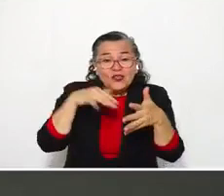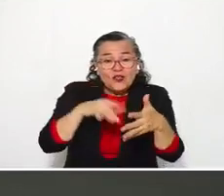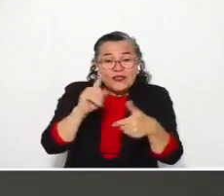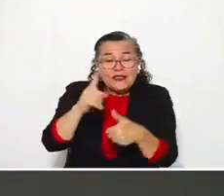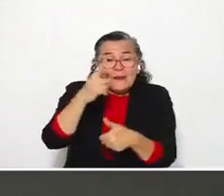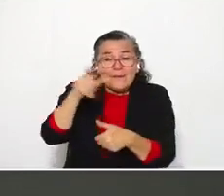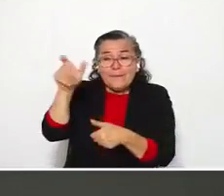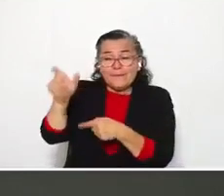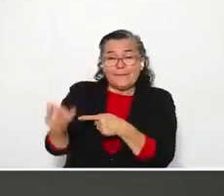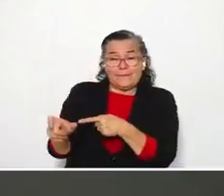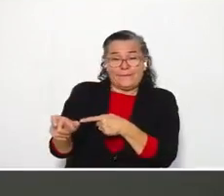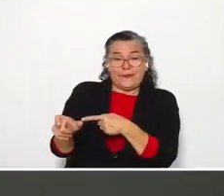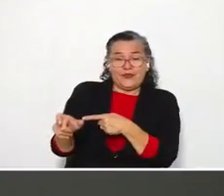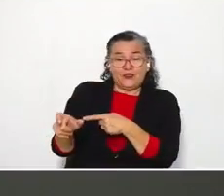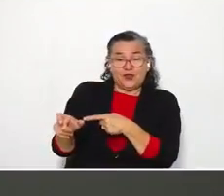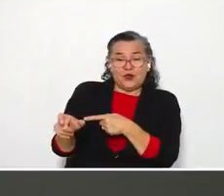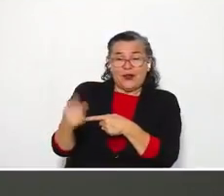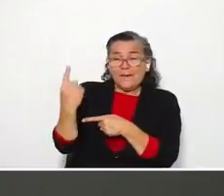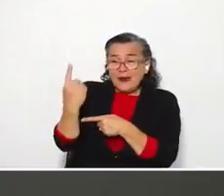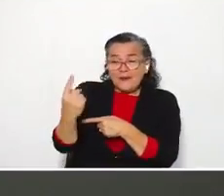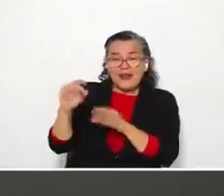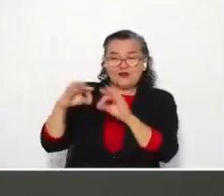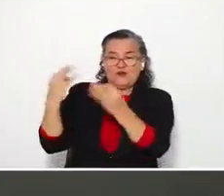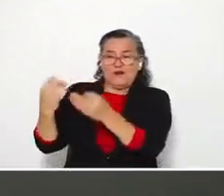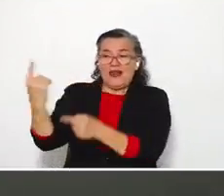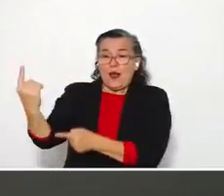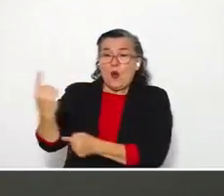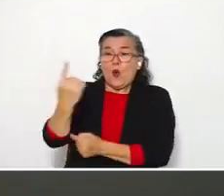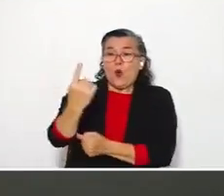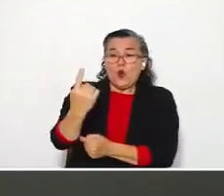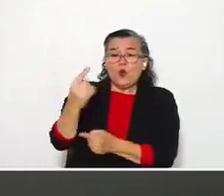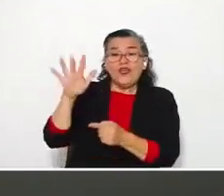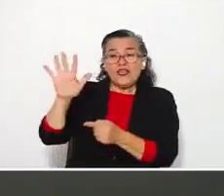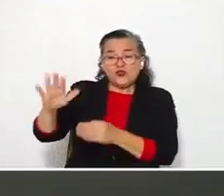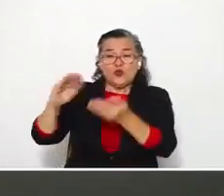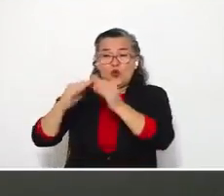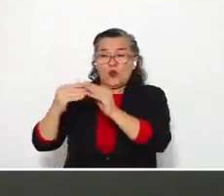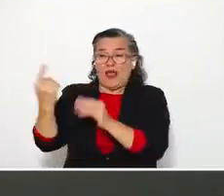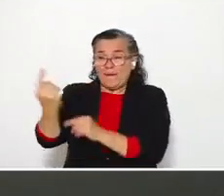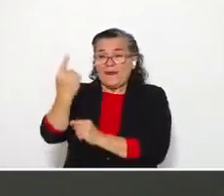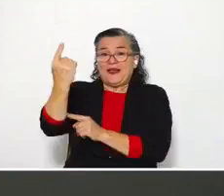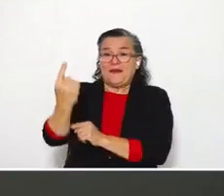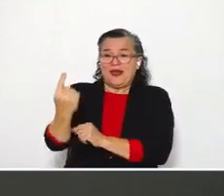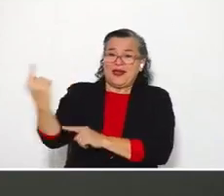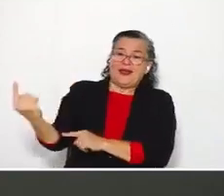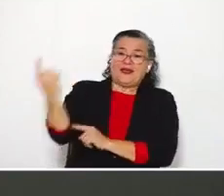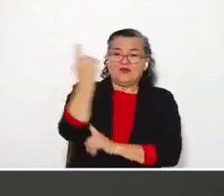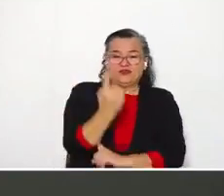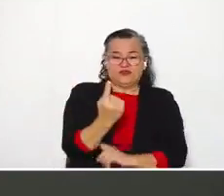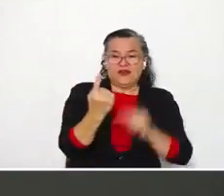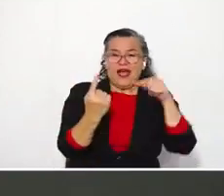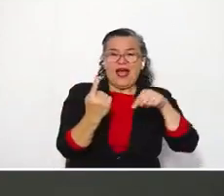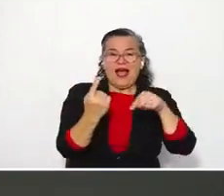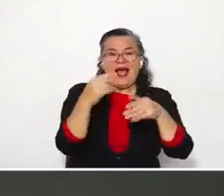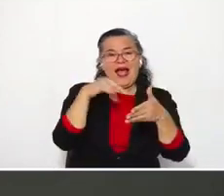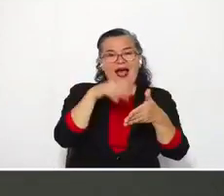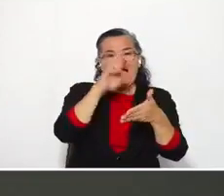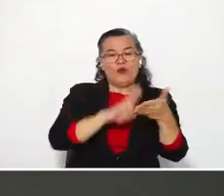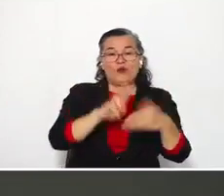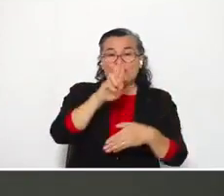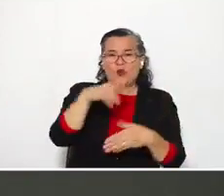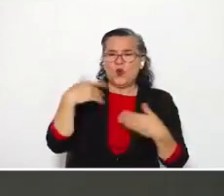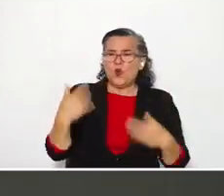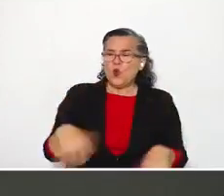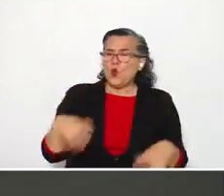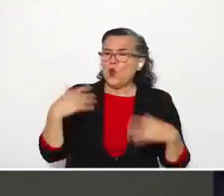primera persona en su familia y la primera persona en su comunidad que venía a la universidad. Y